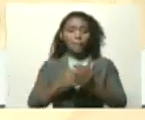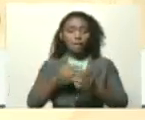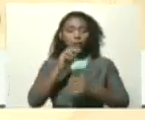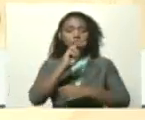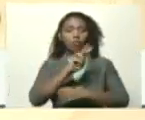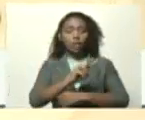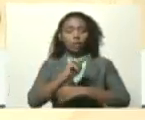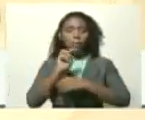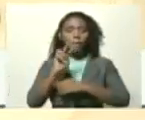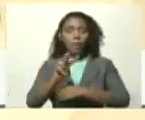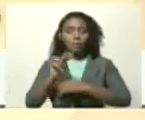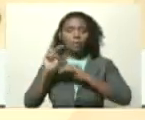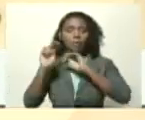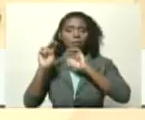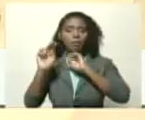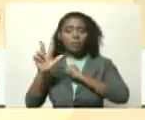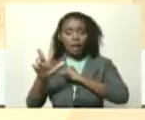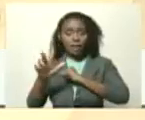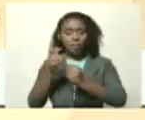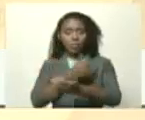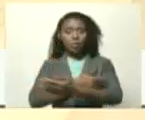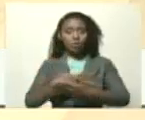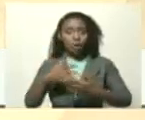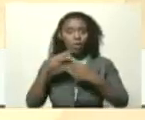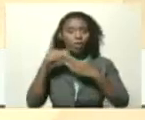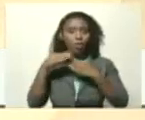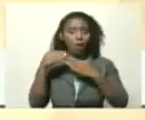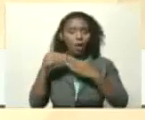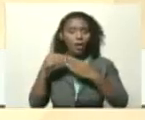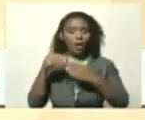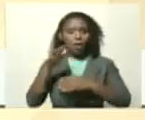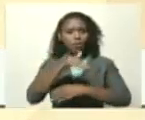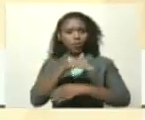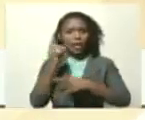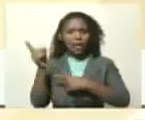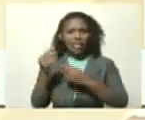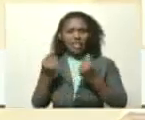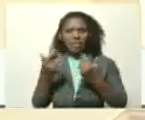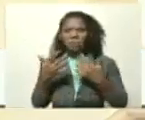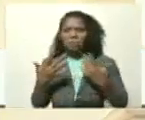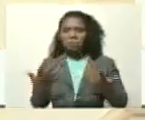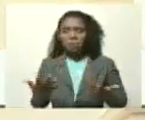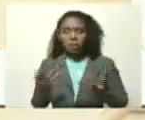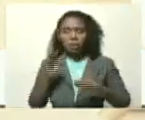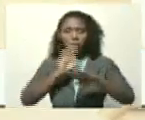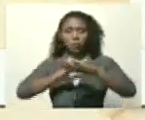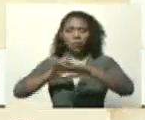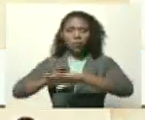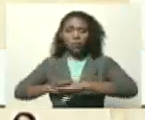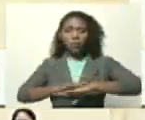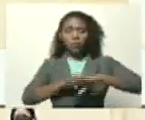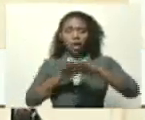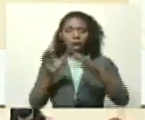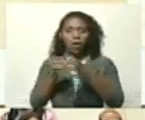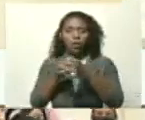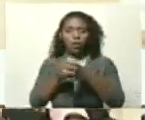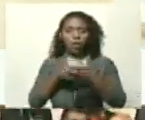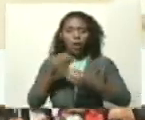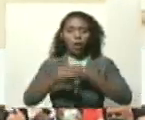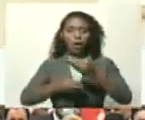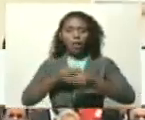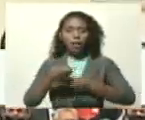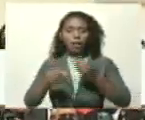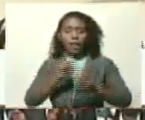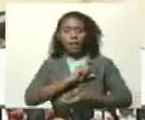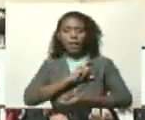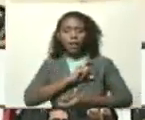1.223 millones de dólares. ¿Dónde está ese dinero? Por lo que han llamado a la comisión creada en enero